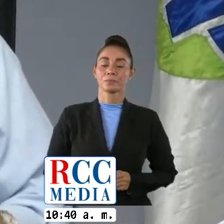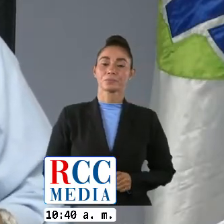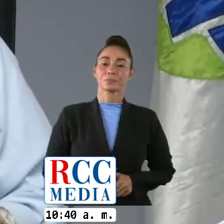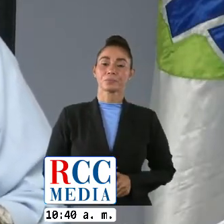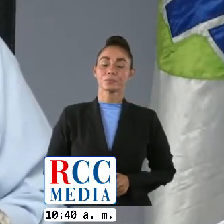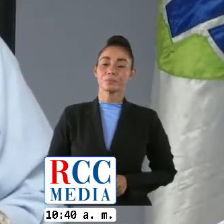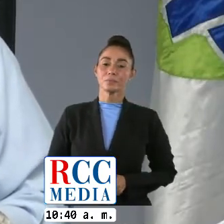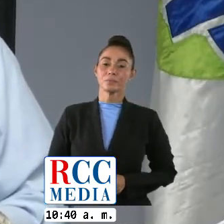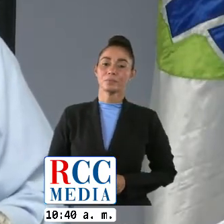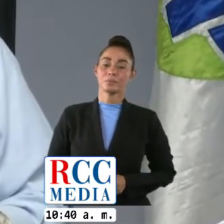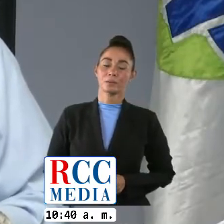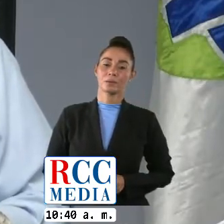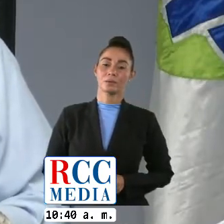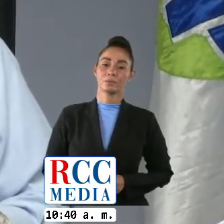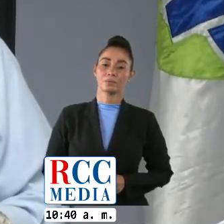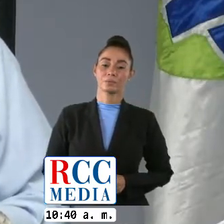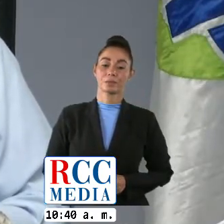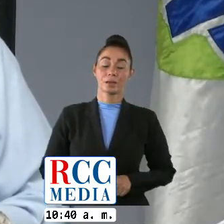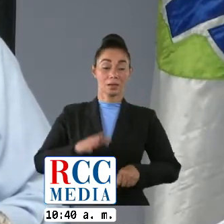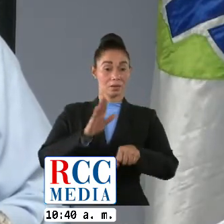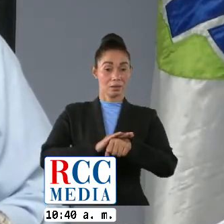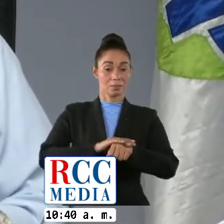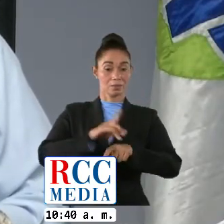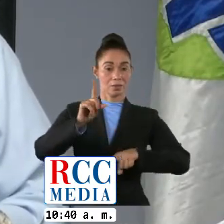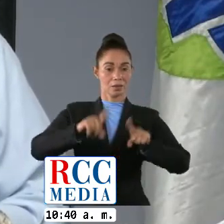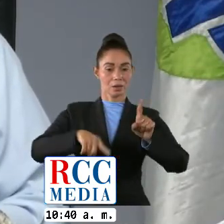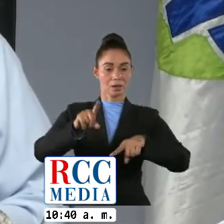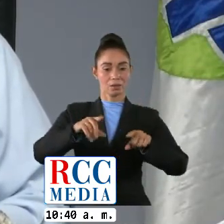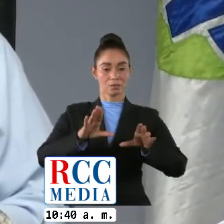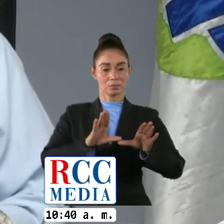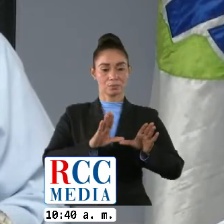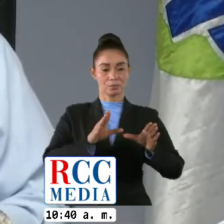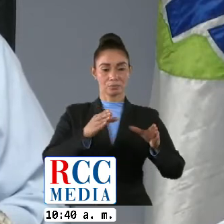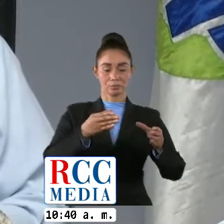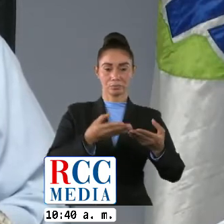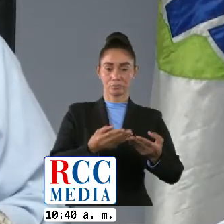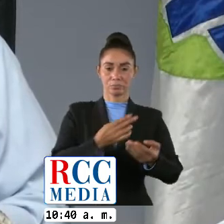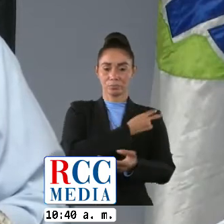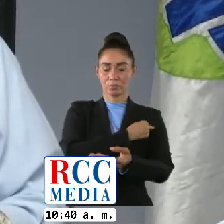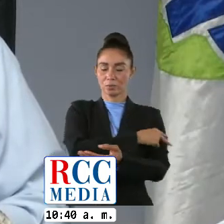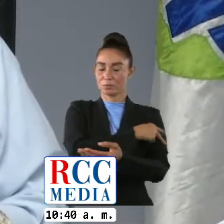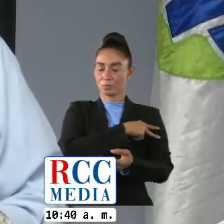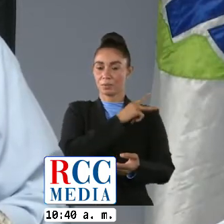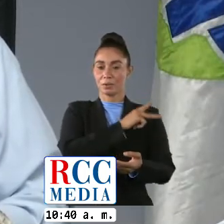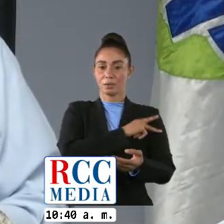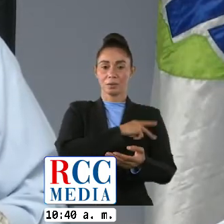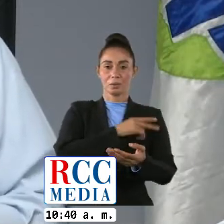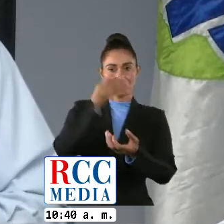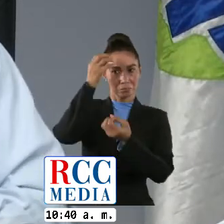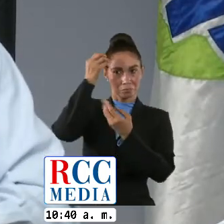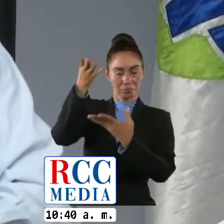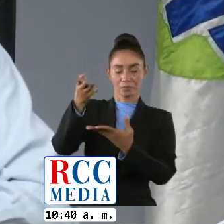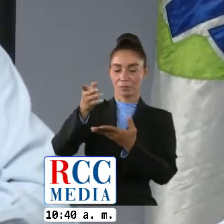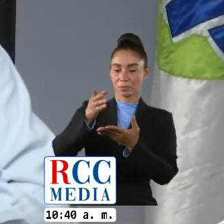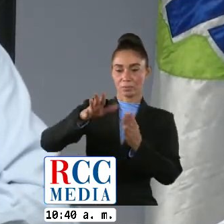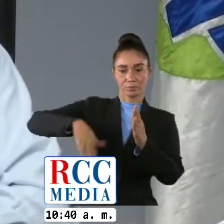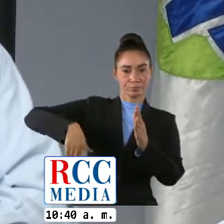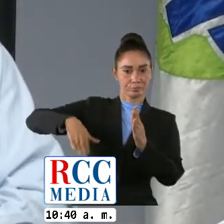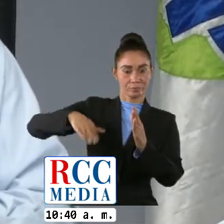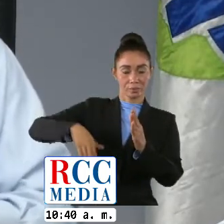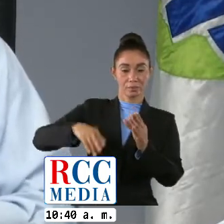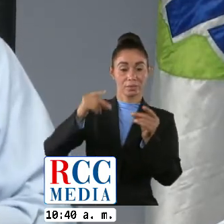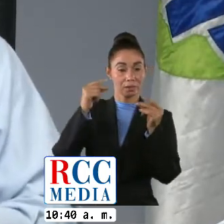razón de que algunos centros están teniendo retraso y pedimos la actualización